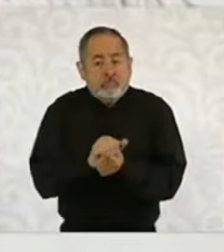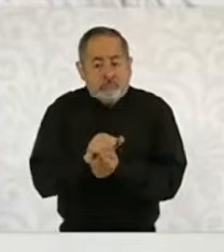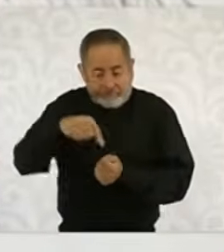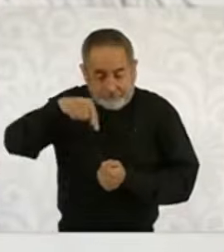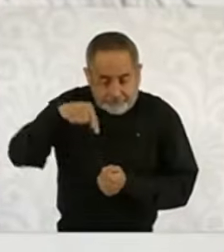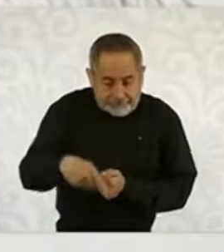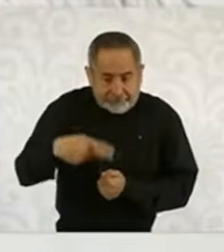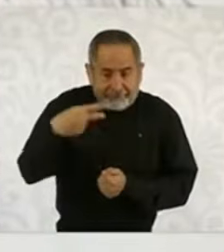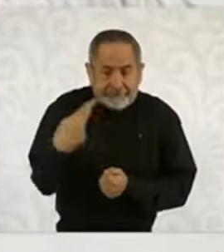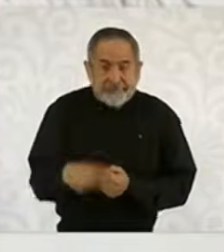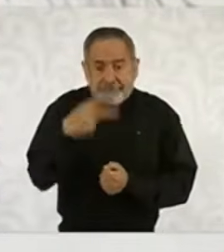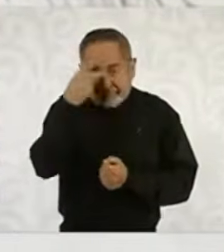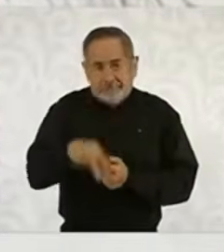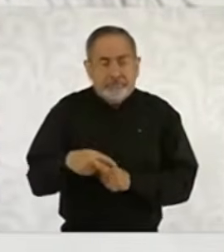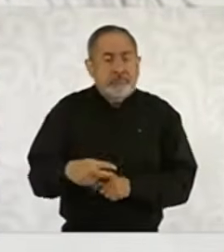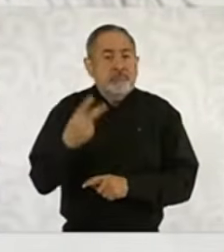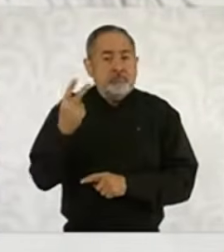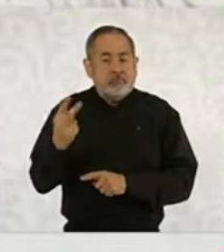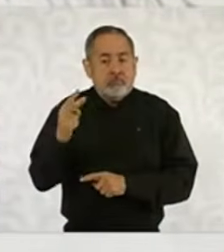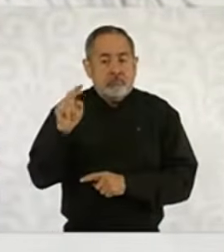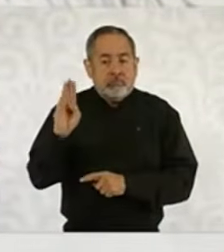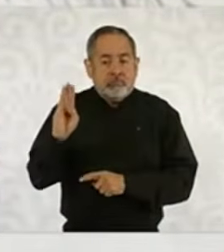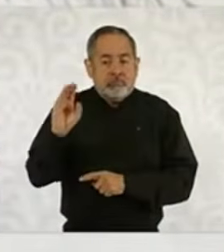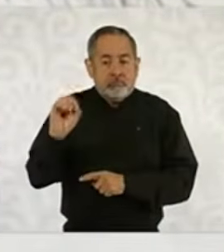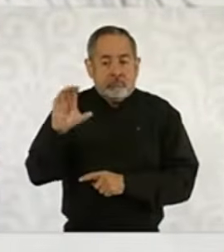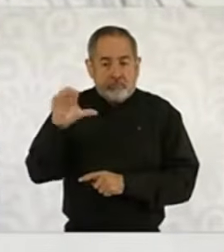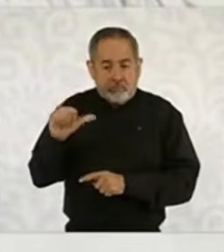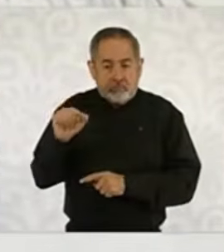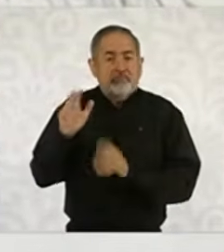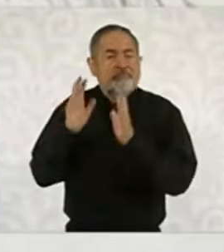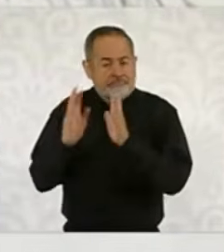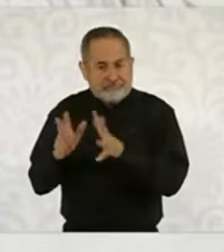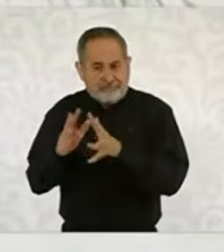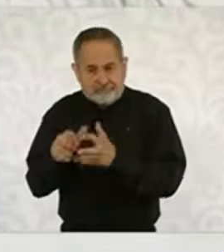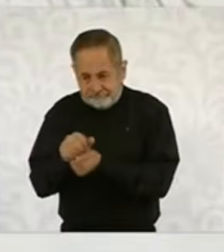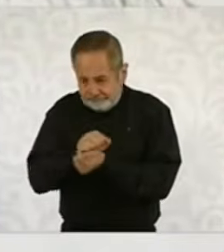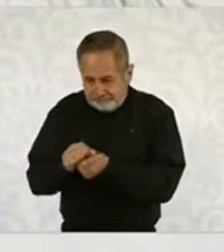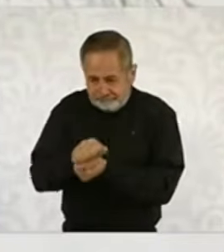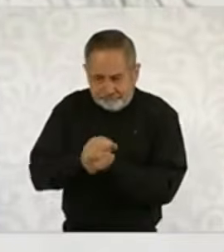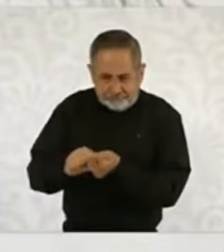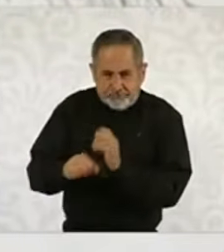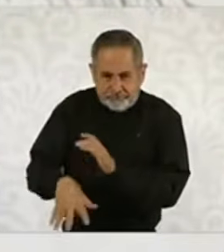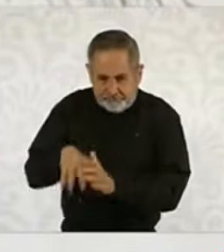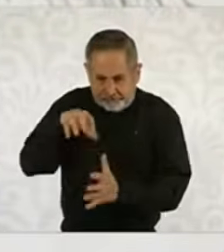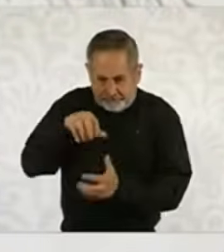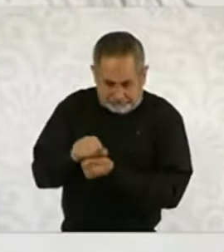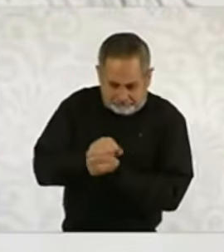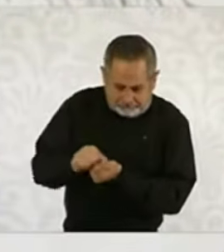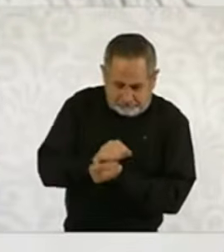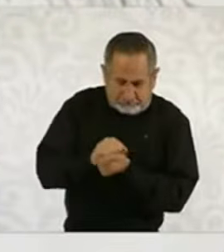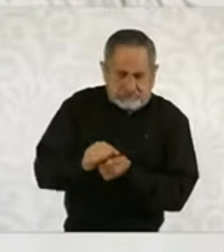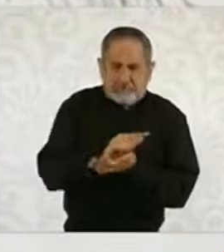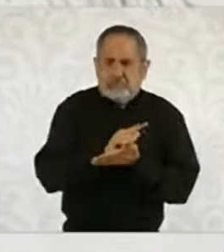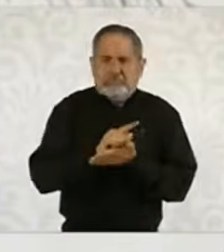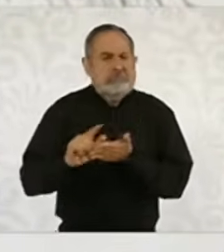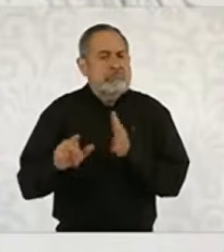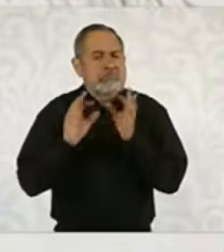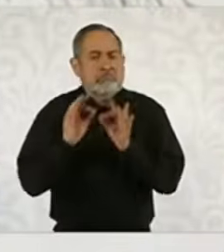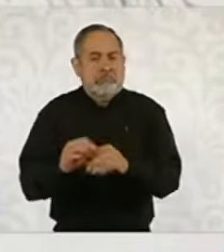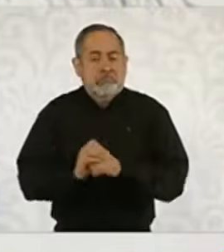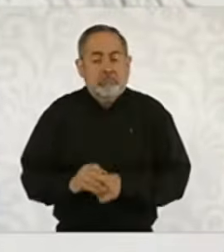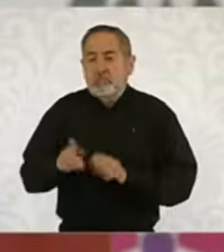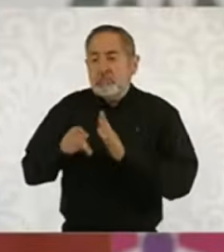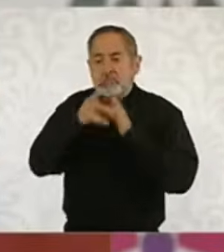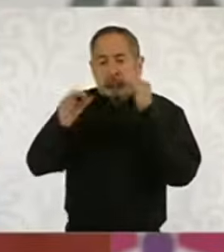país. Dos Bocas está funcionando, los dos trenes, por cierto, hubo una publicación de la Agencia Internacional de Energía muy